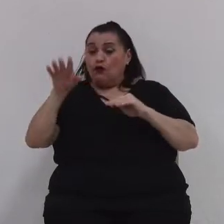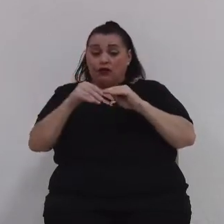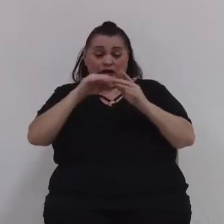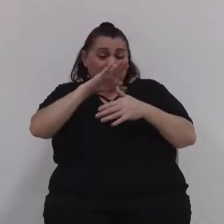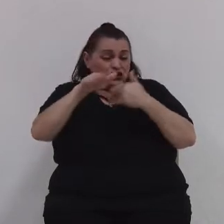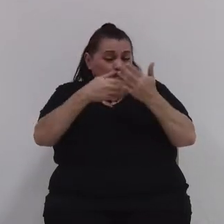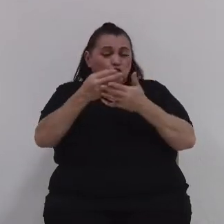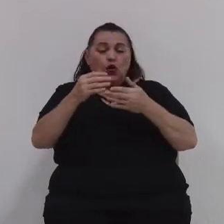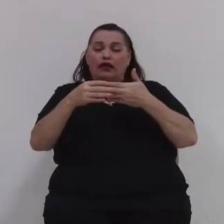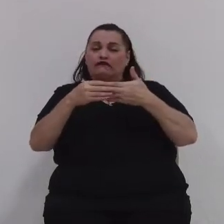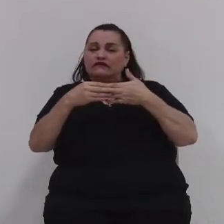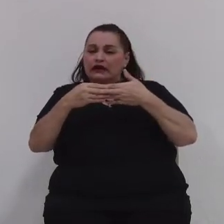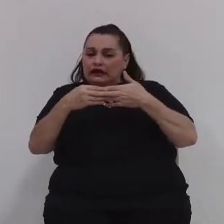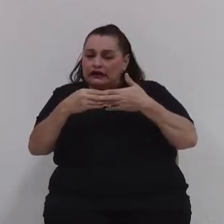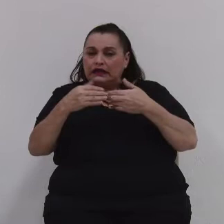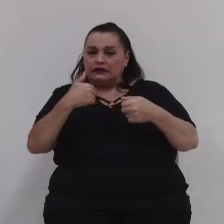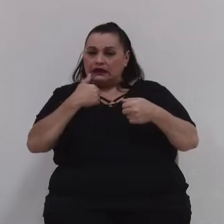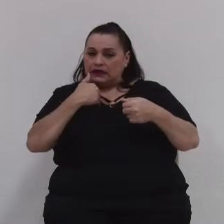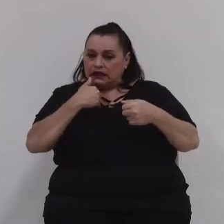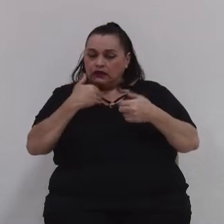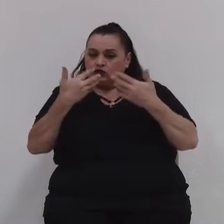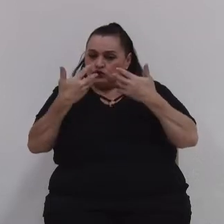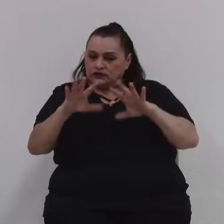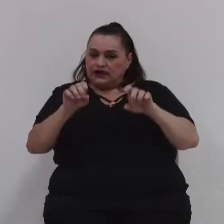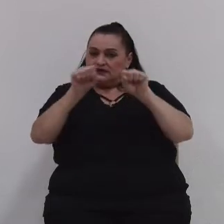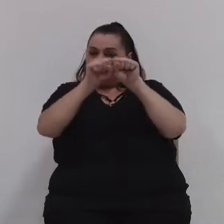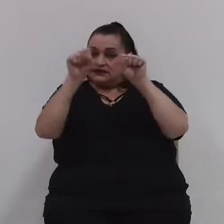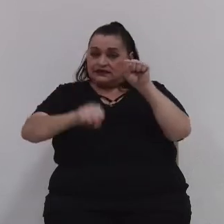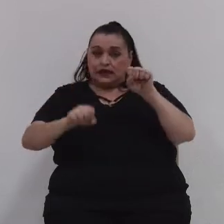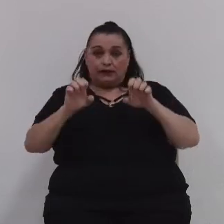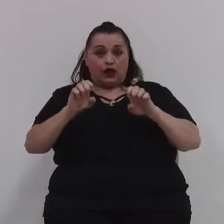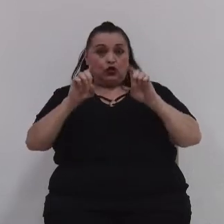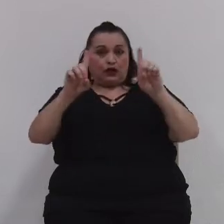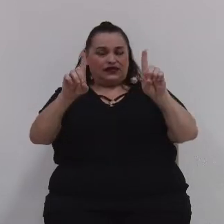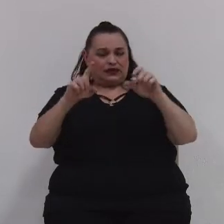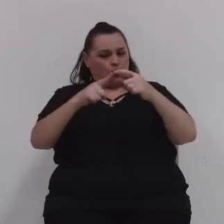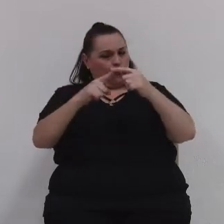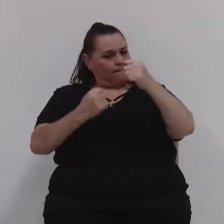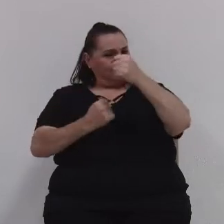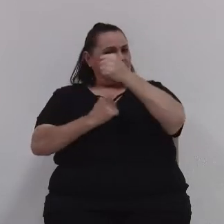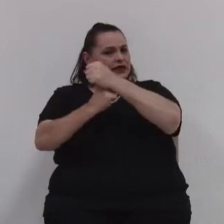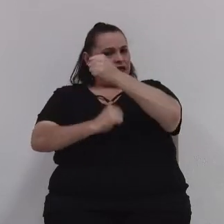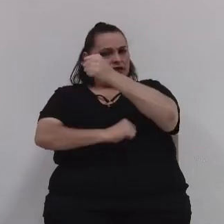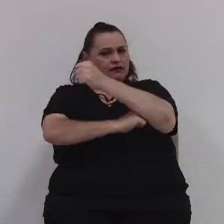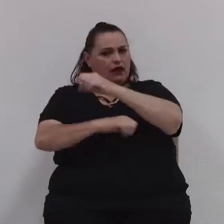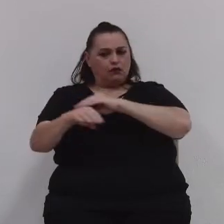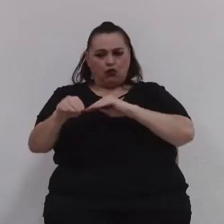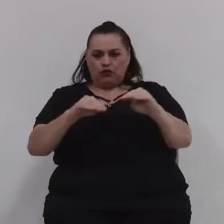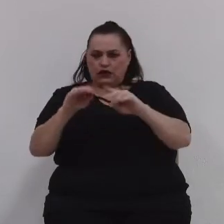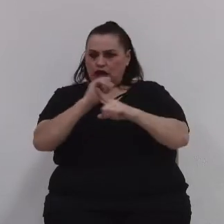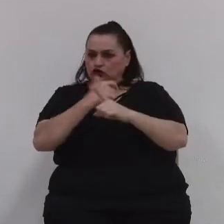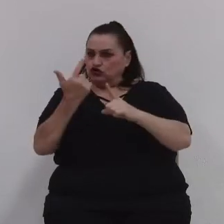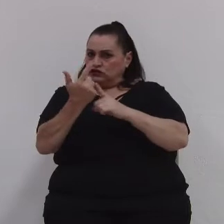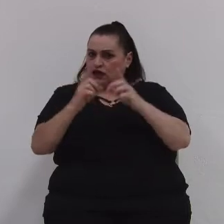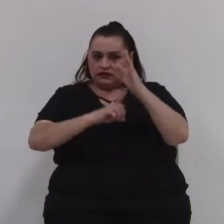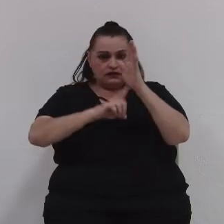la fragilidad que ya tenemos en el sistema educativo, que es pilar de la movilidad social, pilar del desarrollo